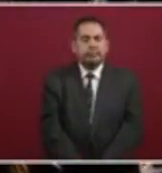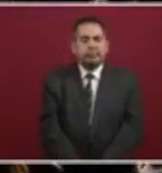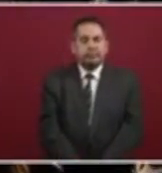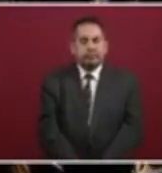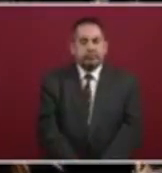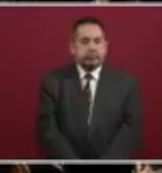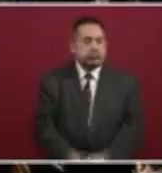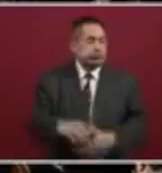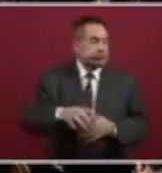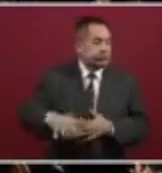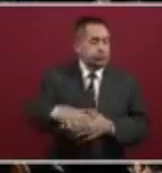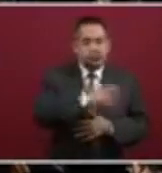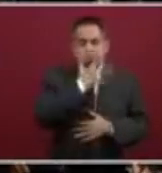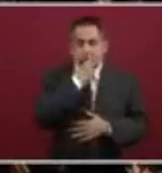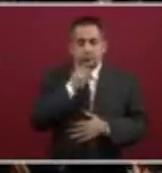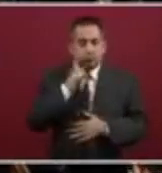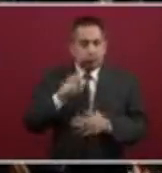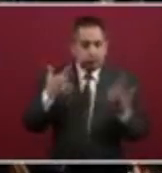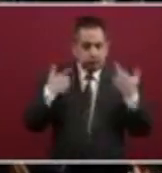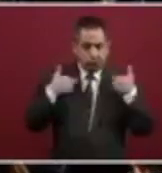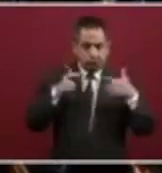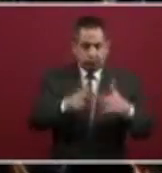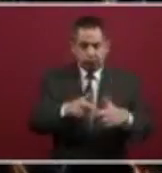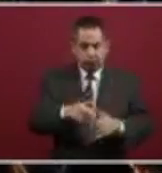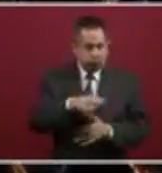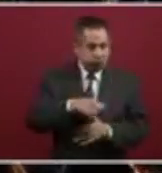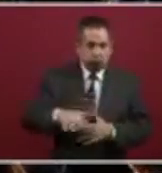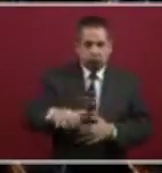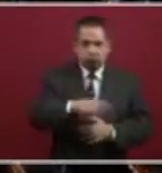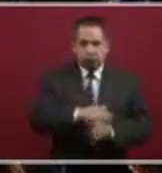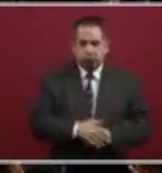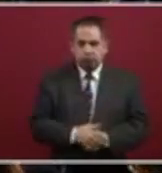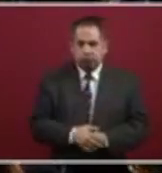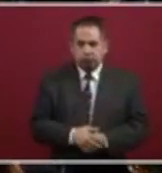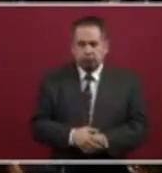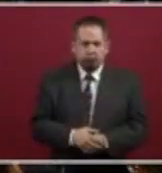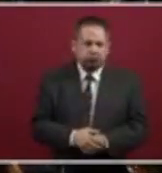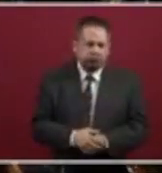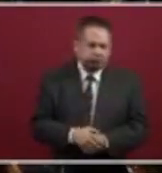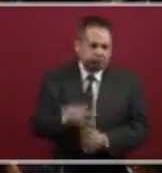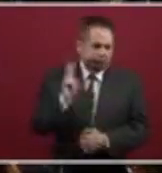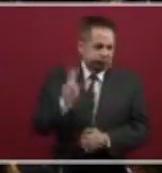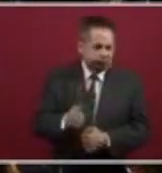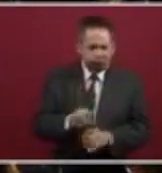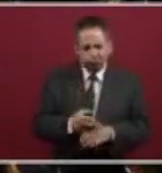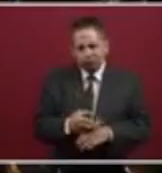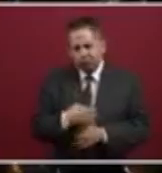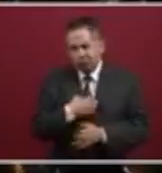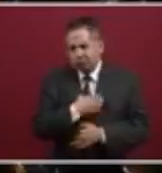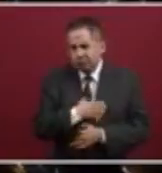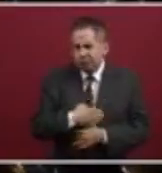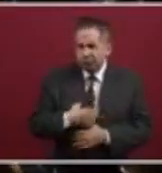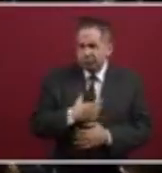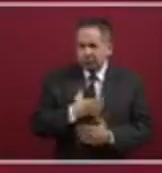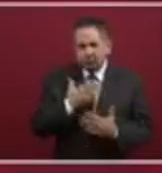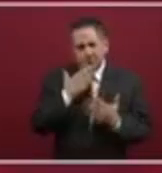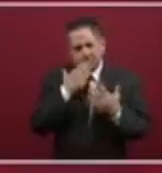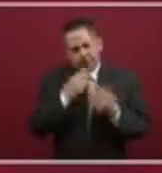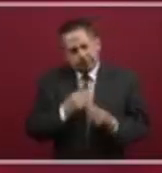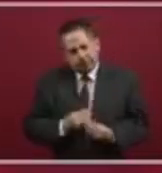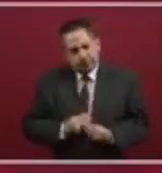Maestras, maestros, me da mucho gusto el participar en